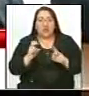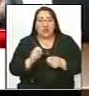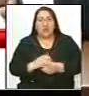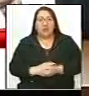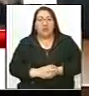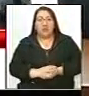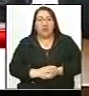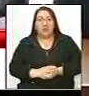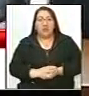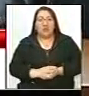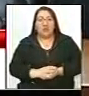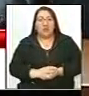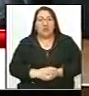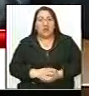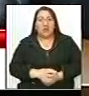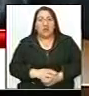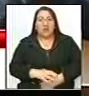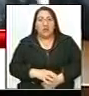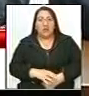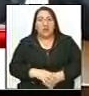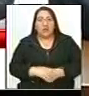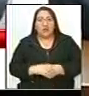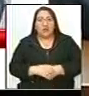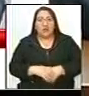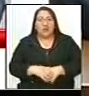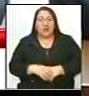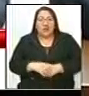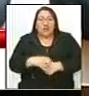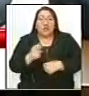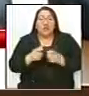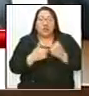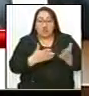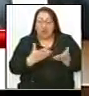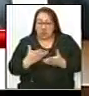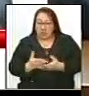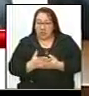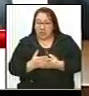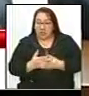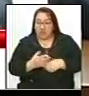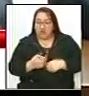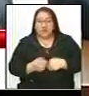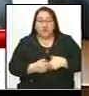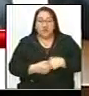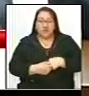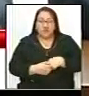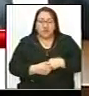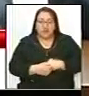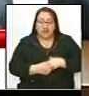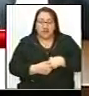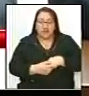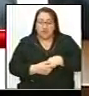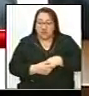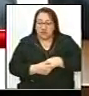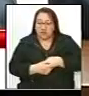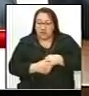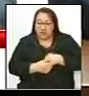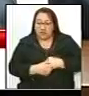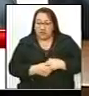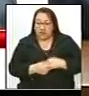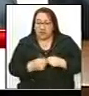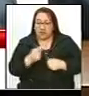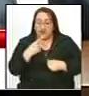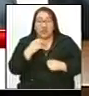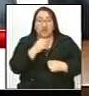solución concreta. Yo, estimados invitados, nos habíamos quedado en que el Ministerio de Economía